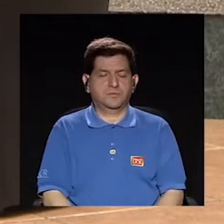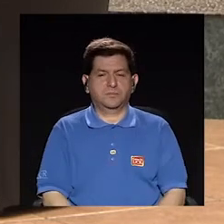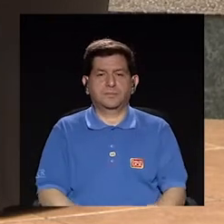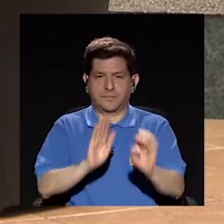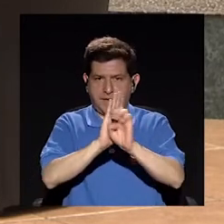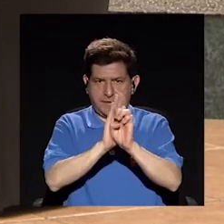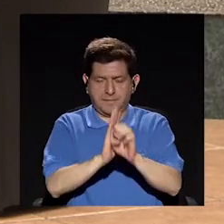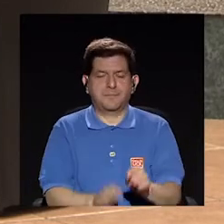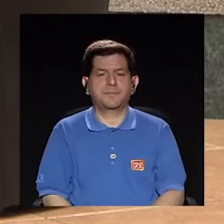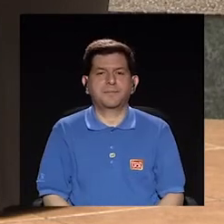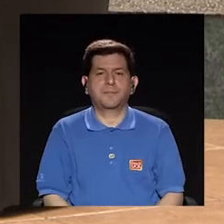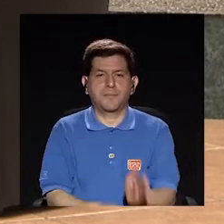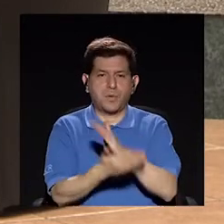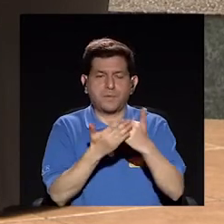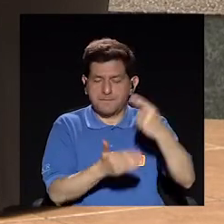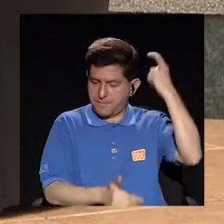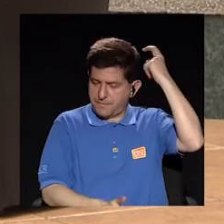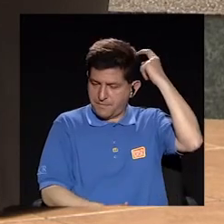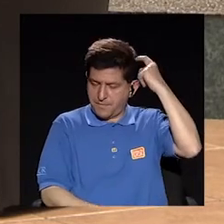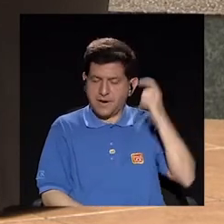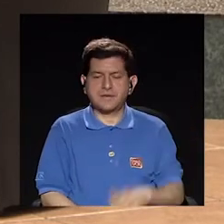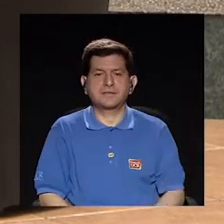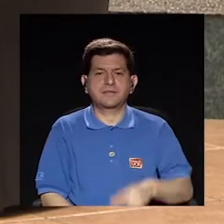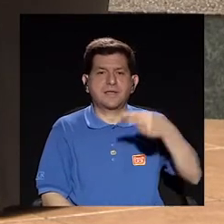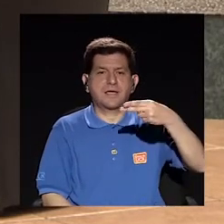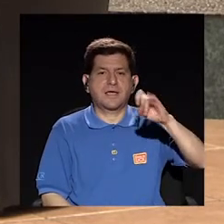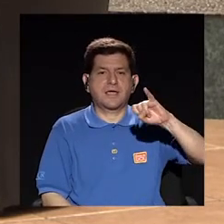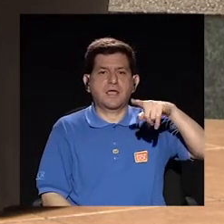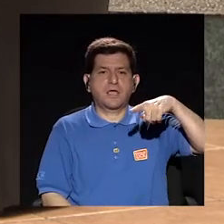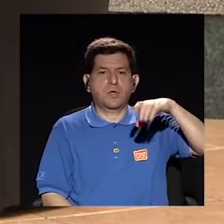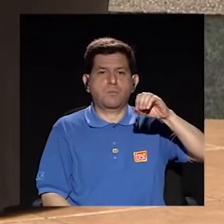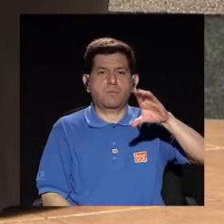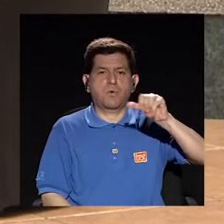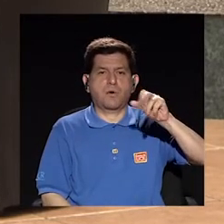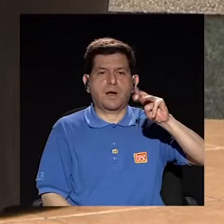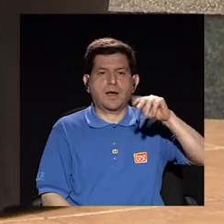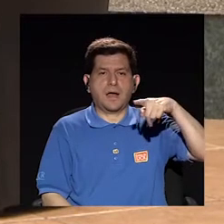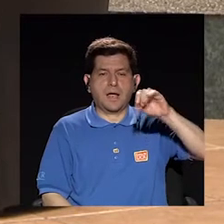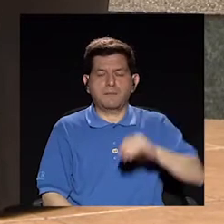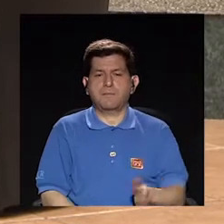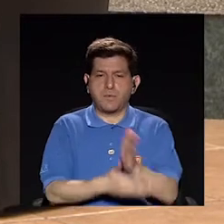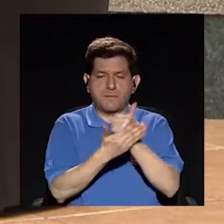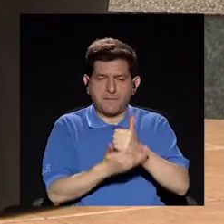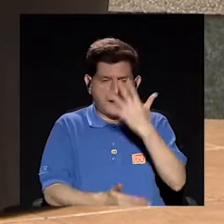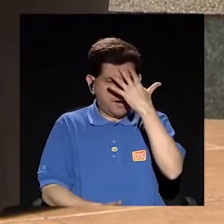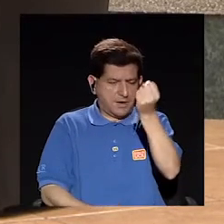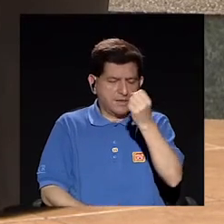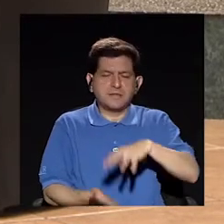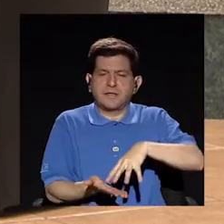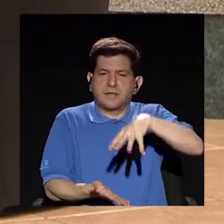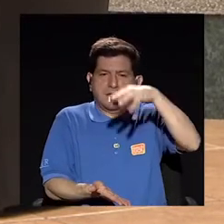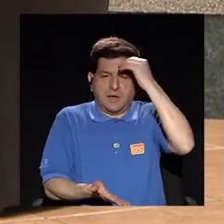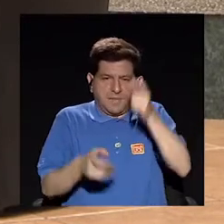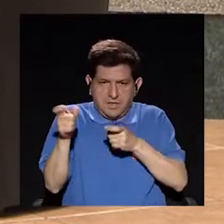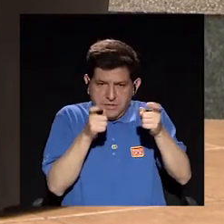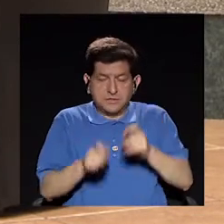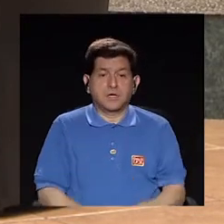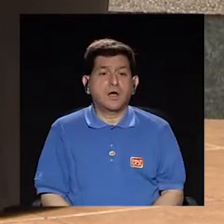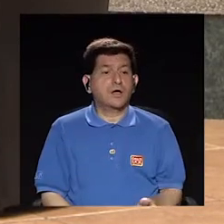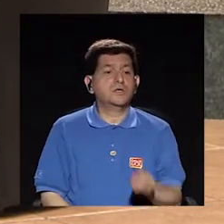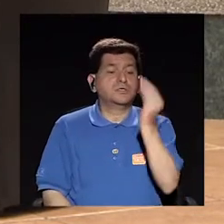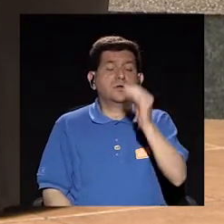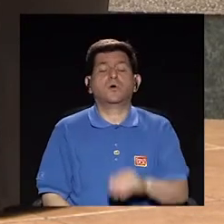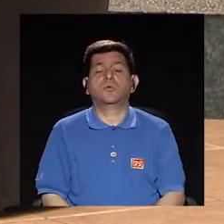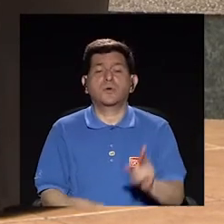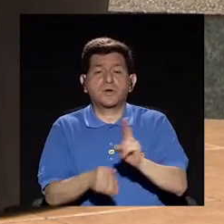ejemplo, la parte del cerebro, que es el hipocampo, que controla todo lo que es el proceso de memoria y aprendizaje. Si los